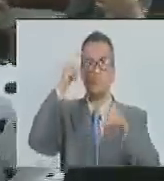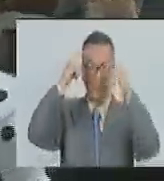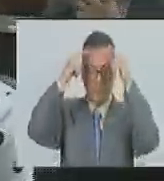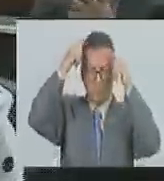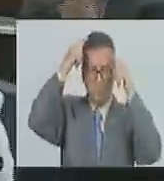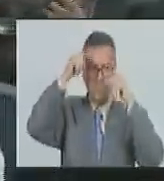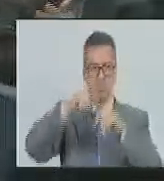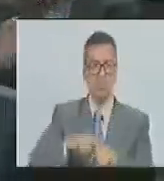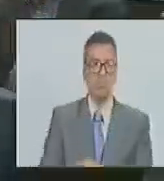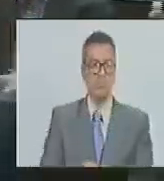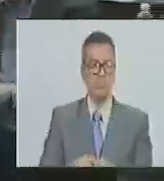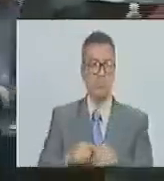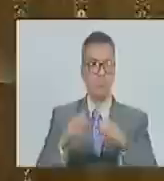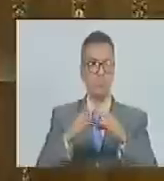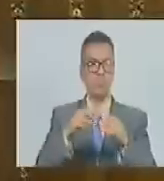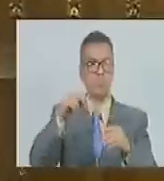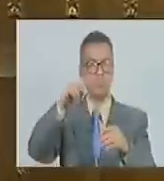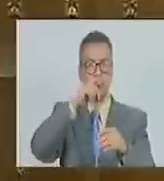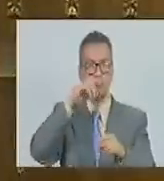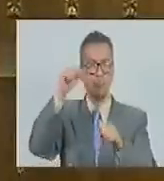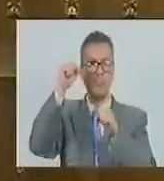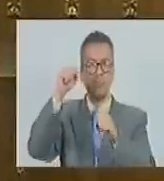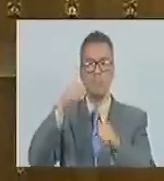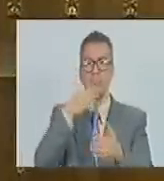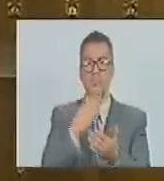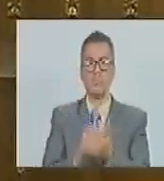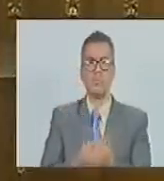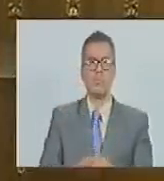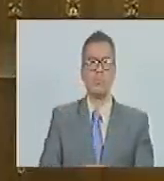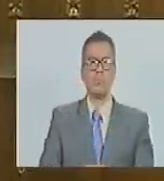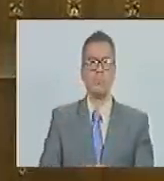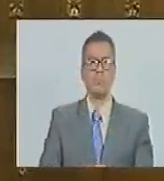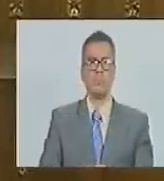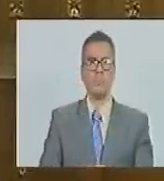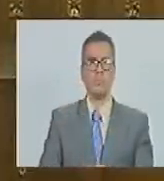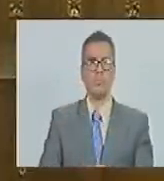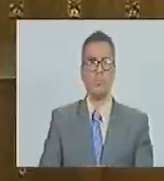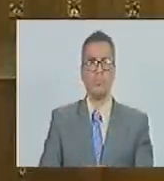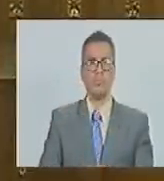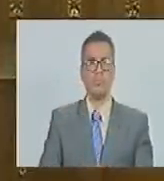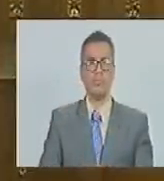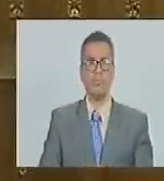Chávez! ¡Que viva Nicolás Maduro! Gracias.